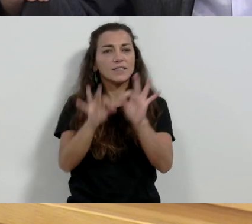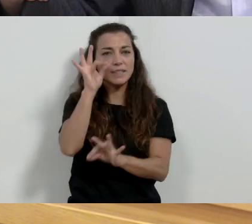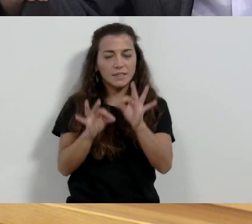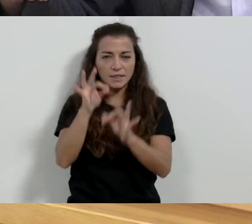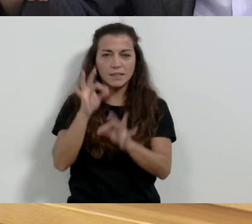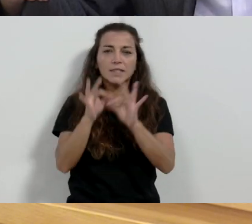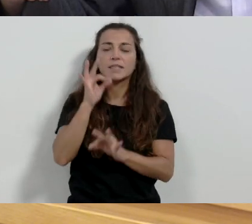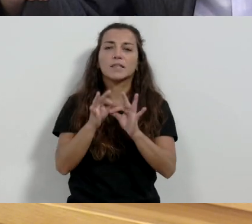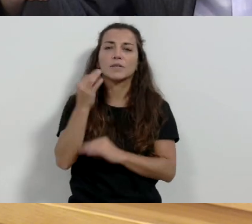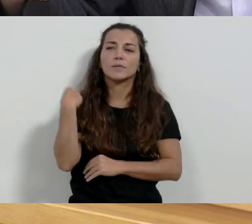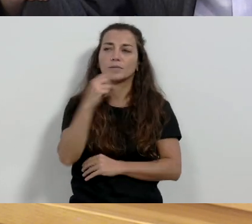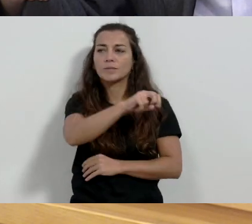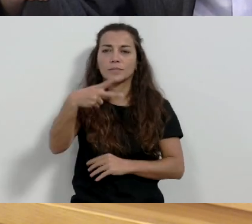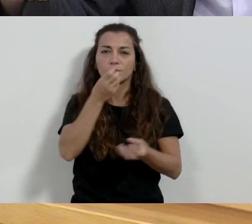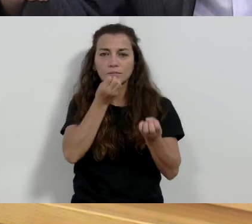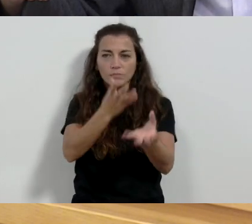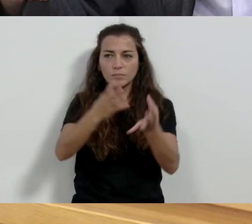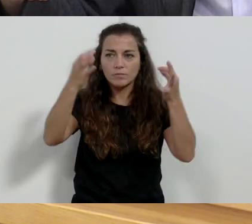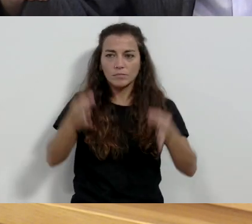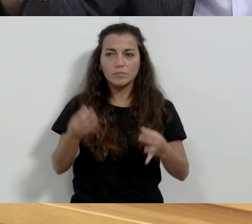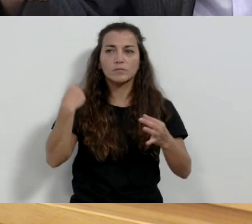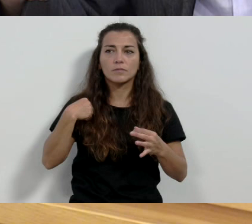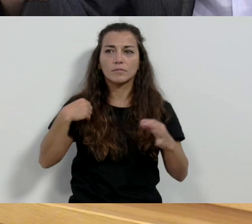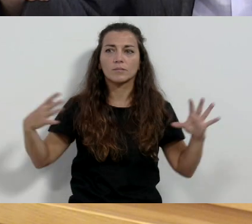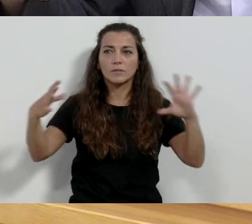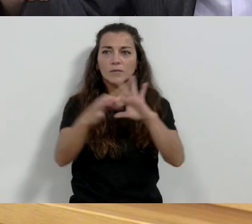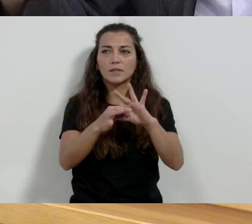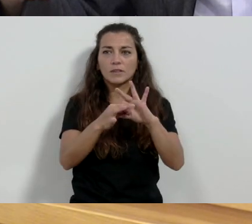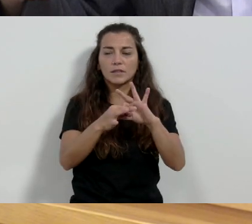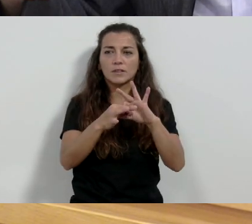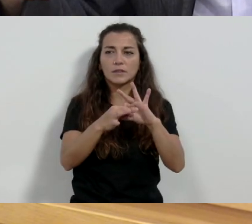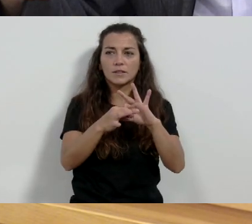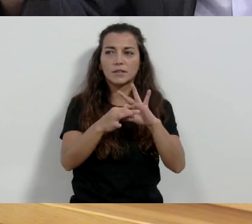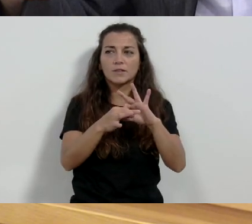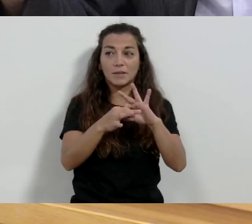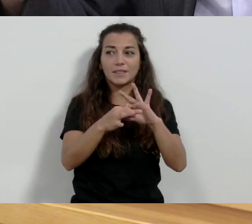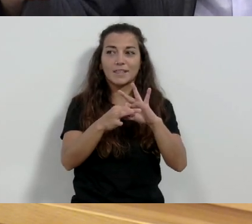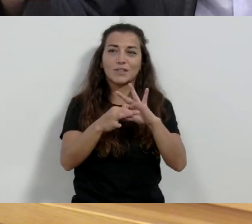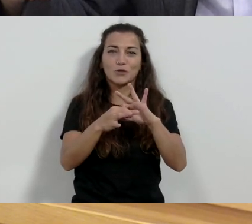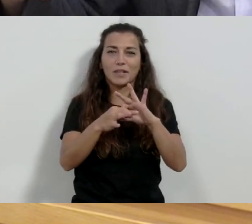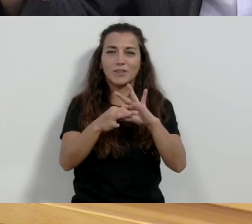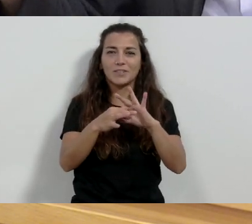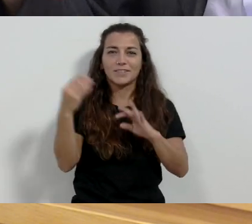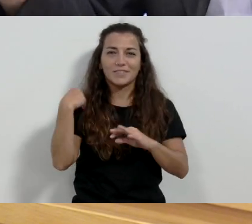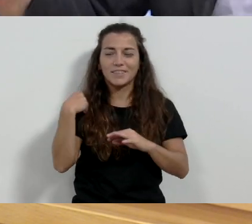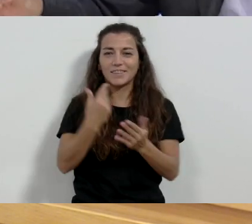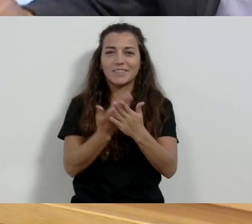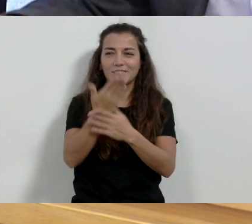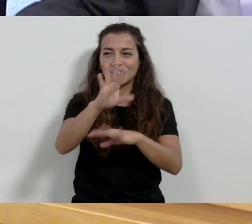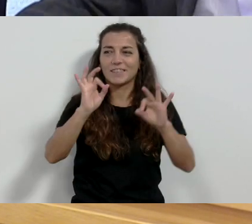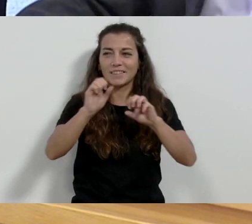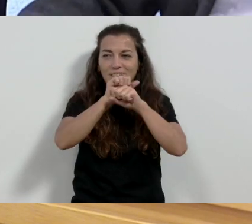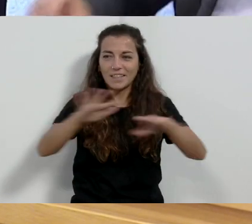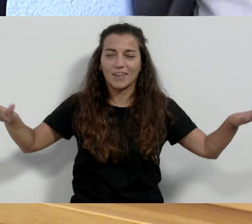se dictaminó favorablemente la correspondiente propuesta por parte de la Comisión de Educación. Y estos son